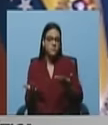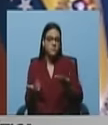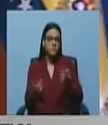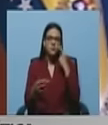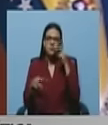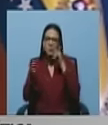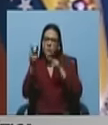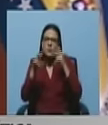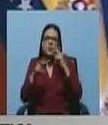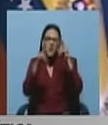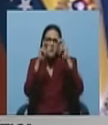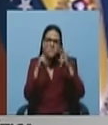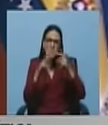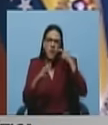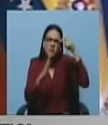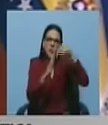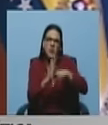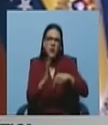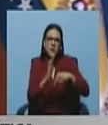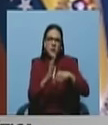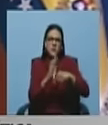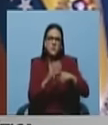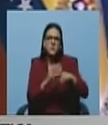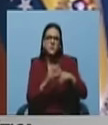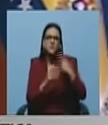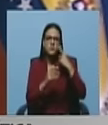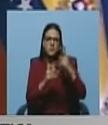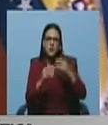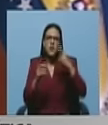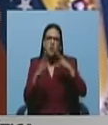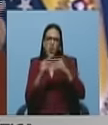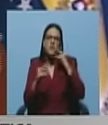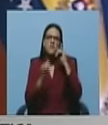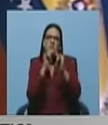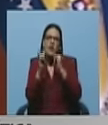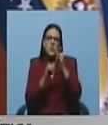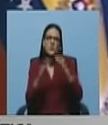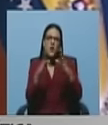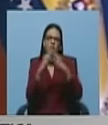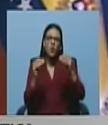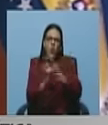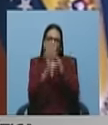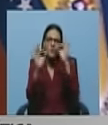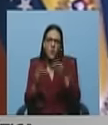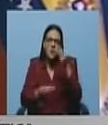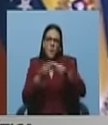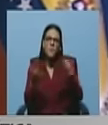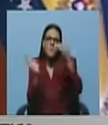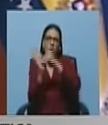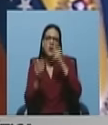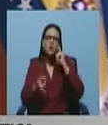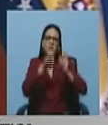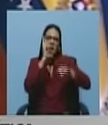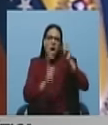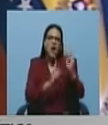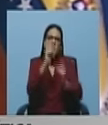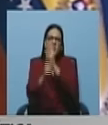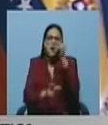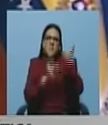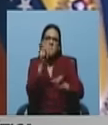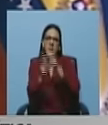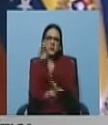venido investigando gracias a denuncias formuladas por algunas